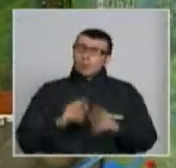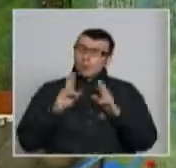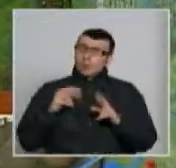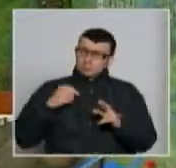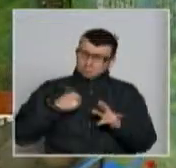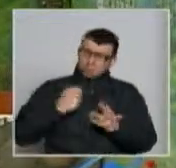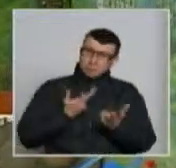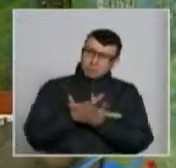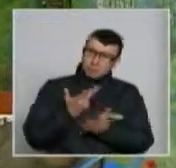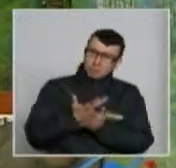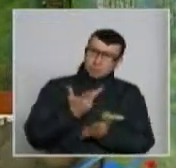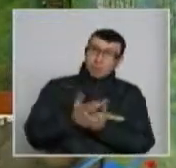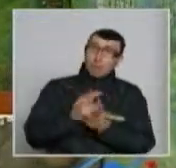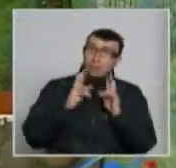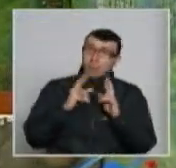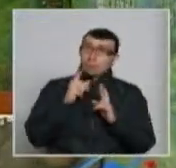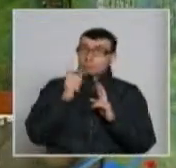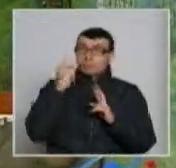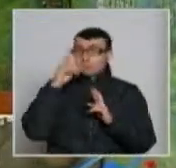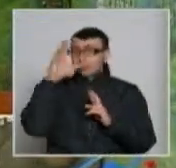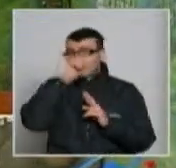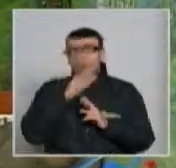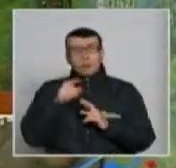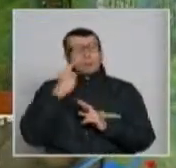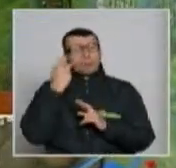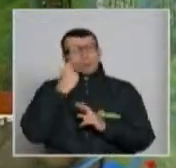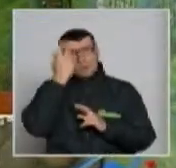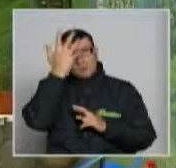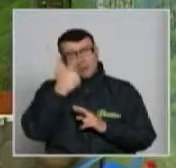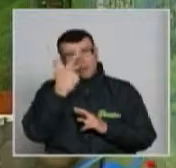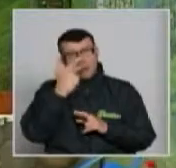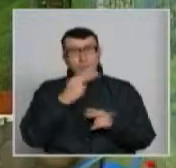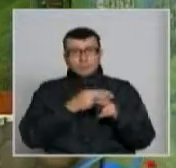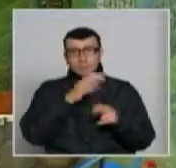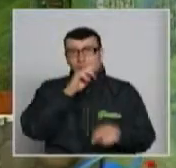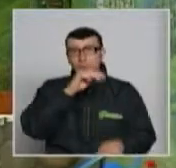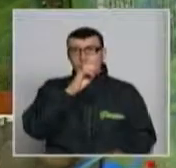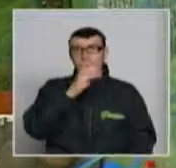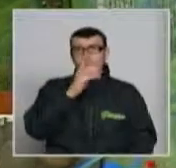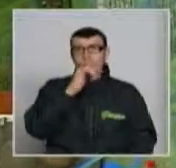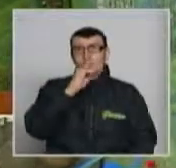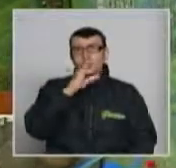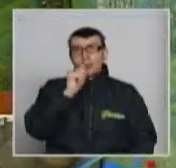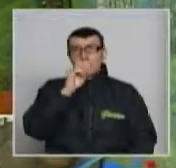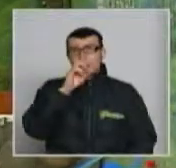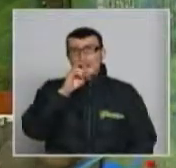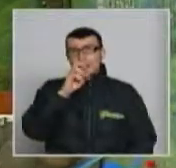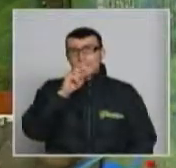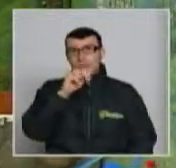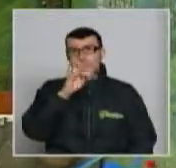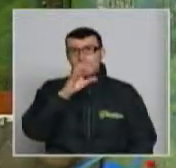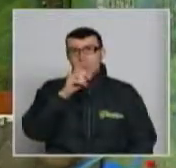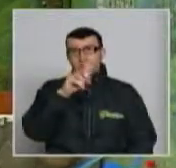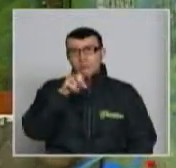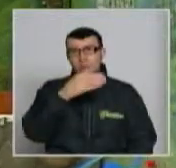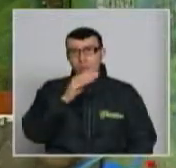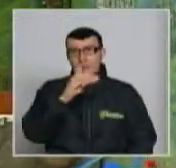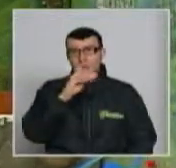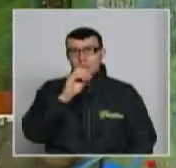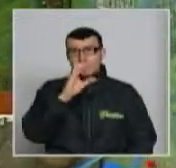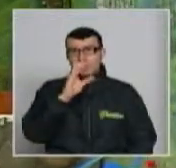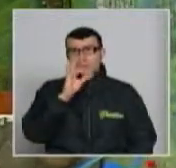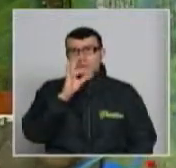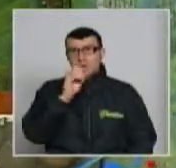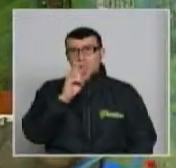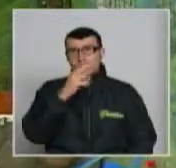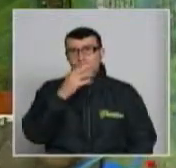consejos sean prácticos para su salud, que nos busquen en Facebook buscando medicamentos, Dr. Rojas, para que vean artículos permanentemente,